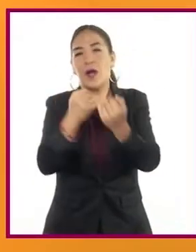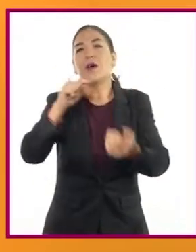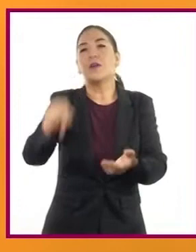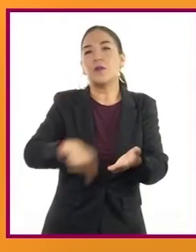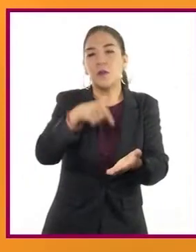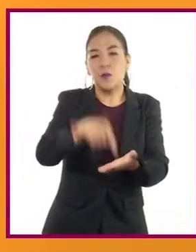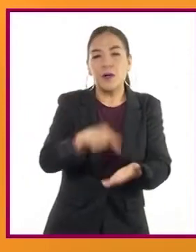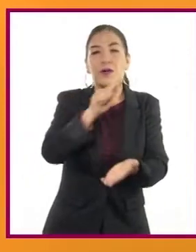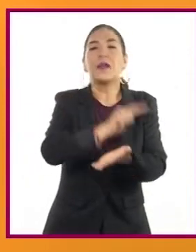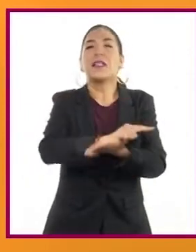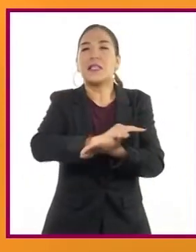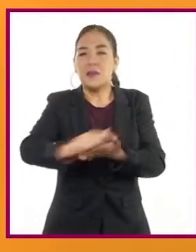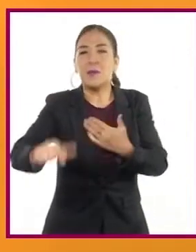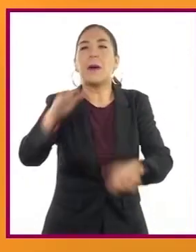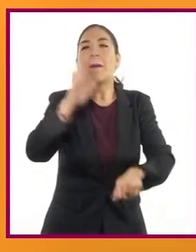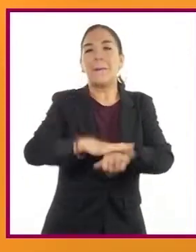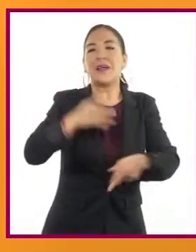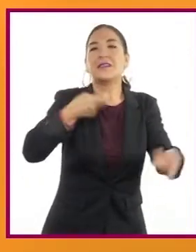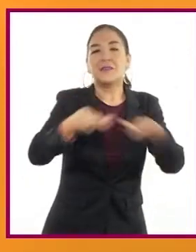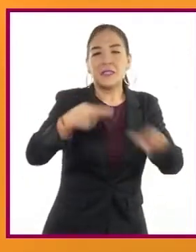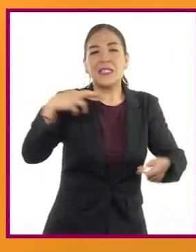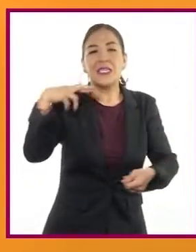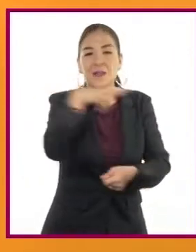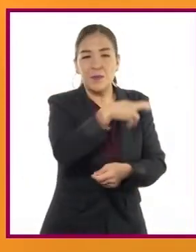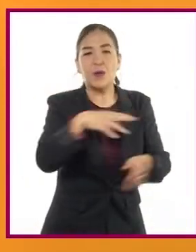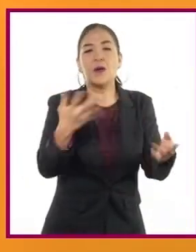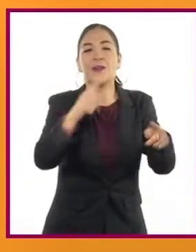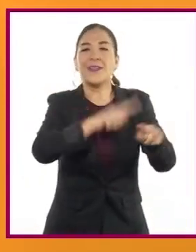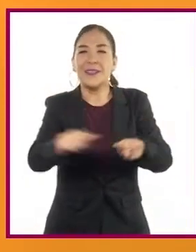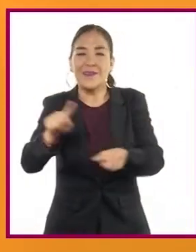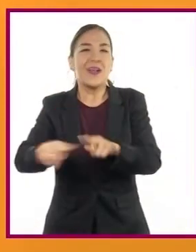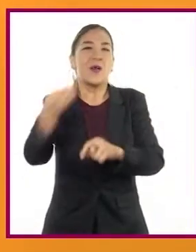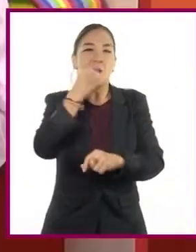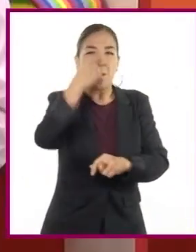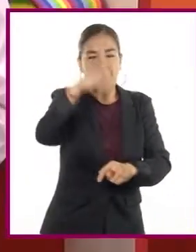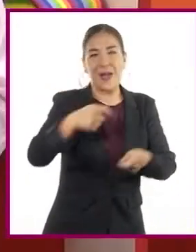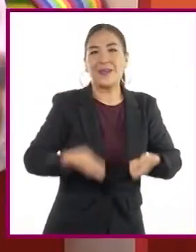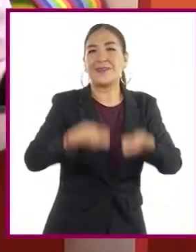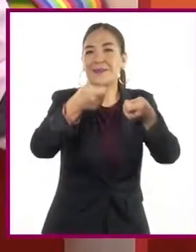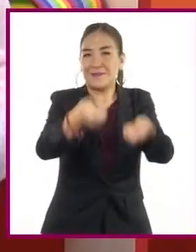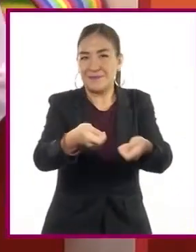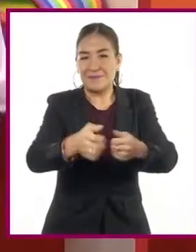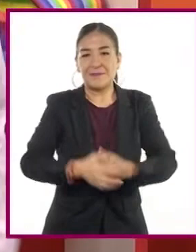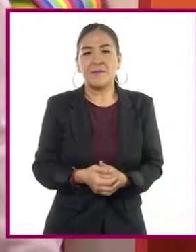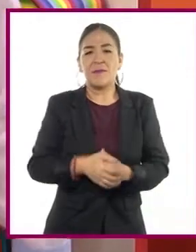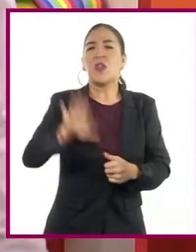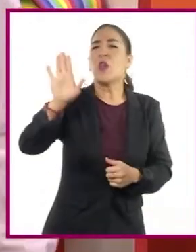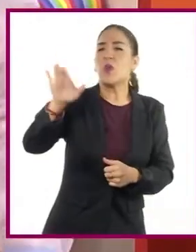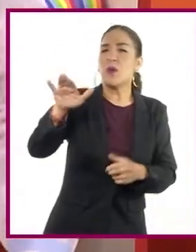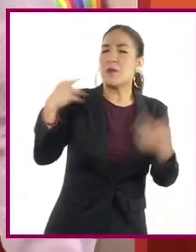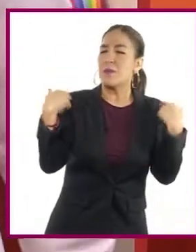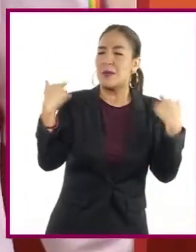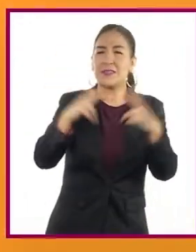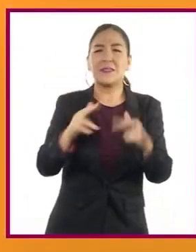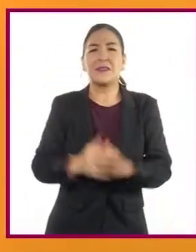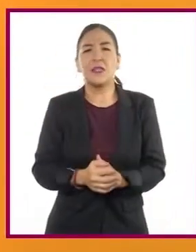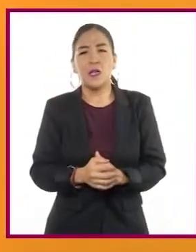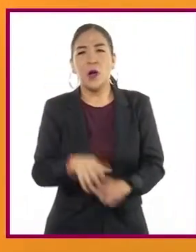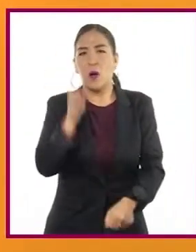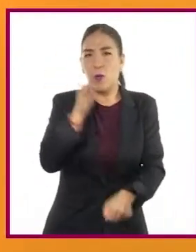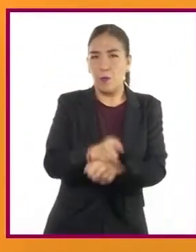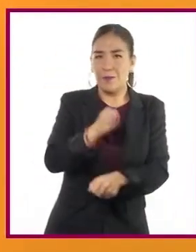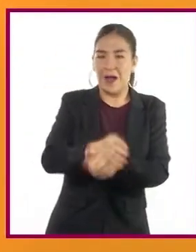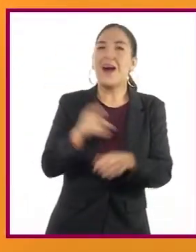estado óptimo y organizado él o los platillos que se entregan. Oye, Marta, hemos estado